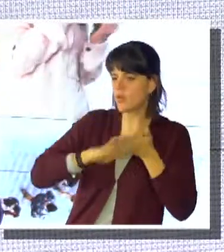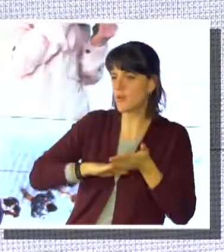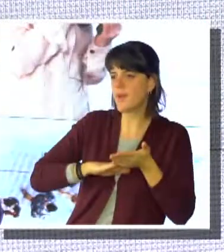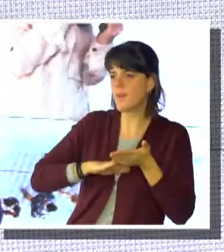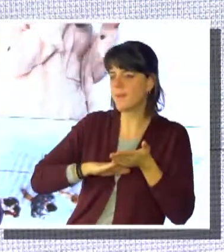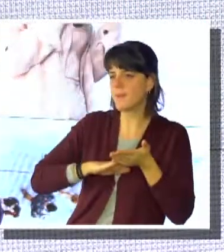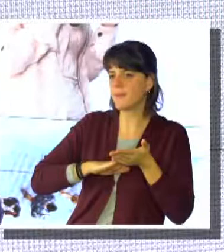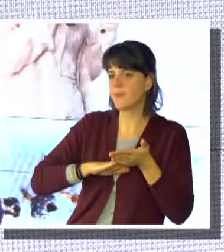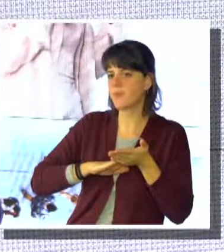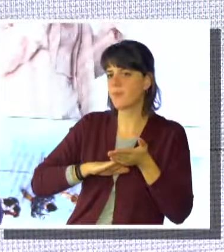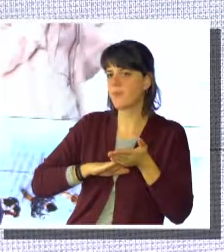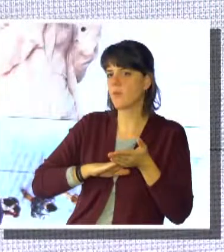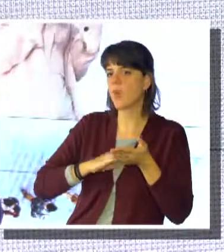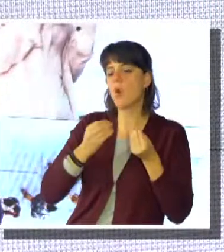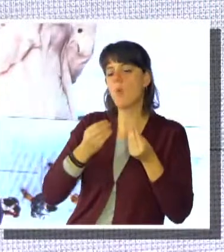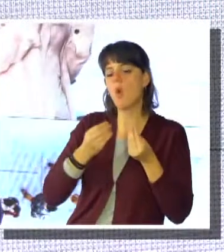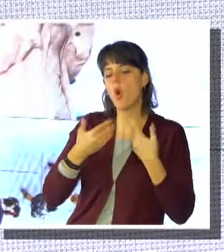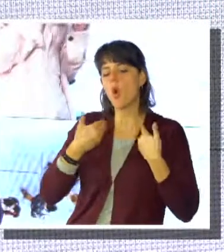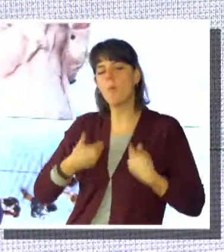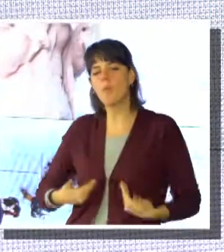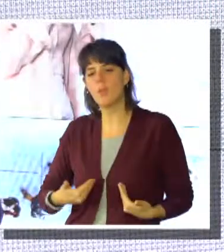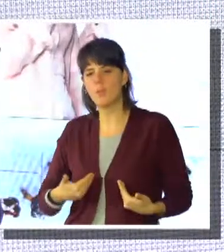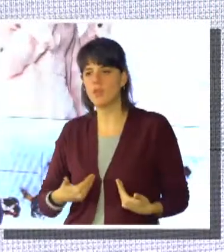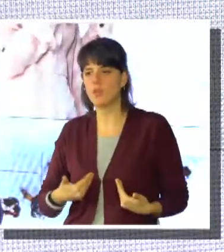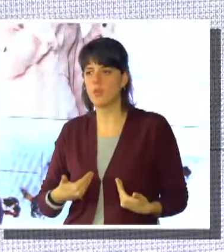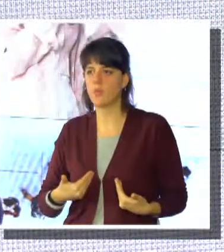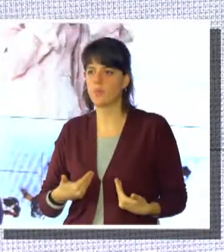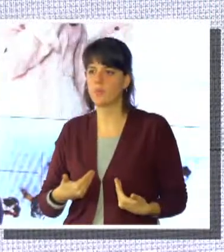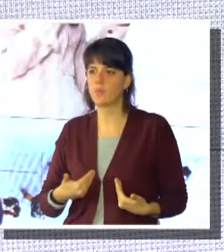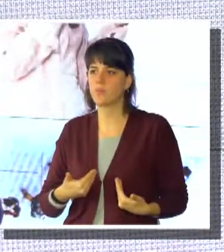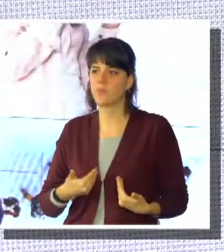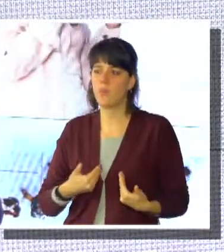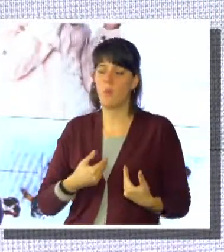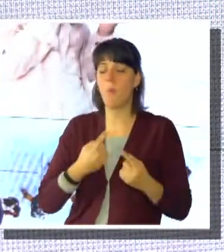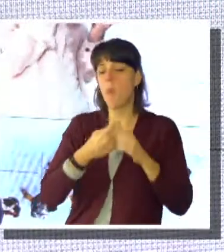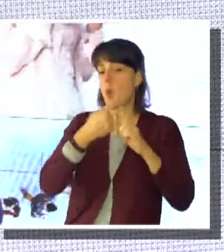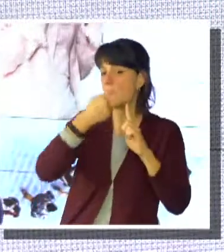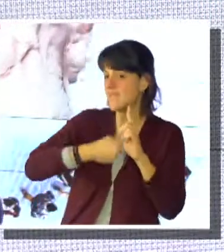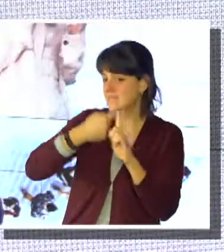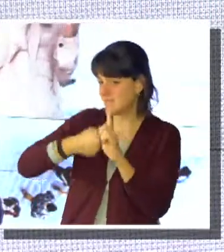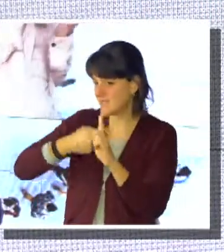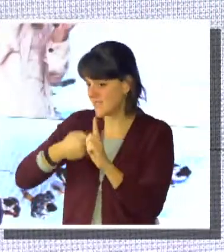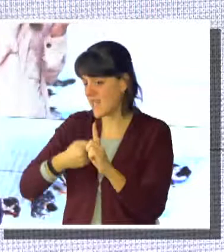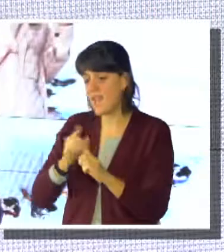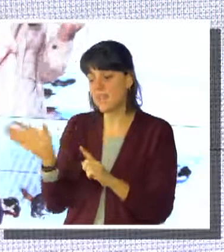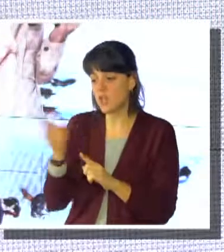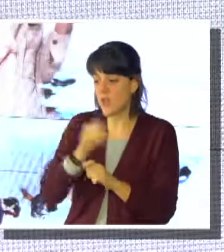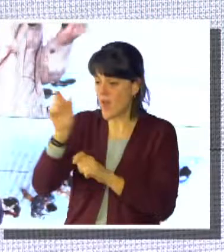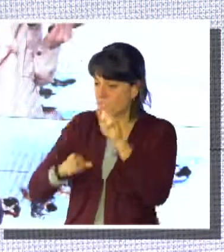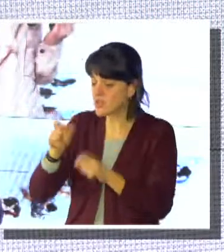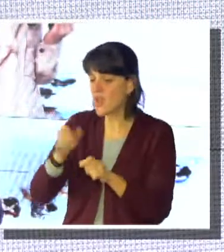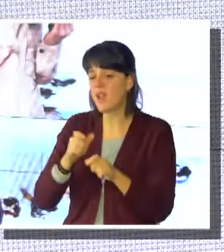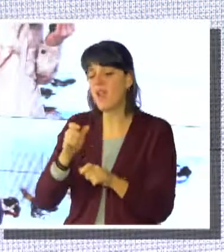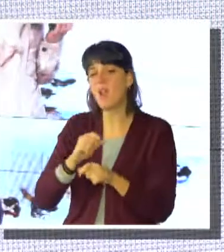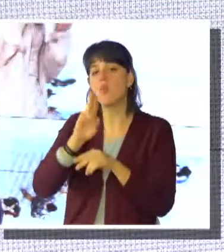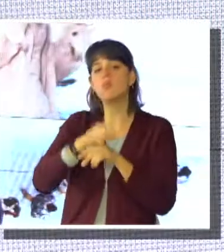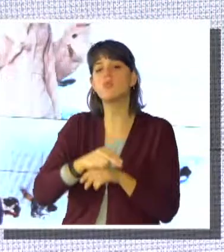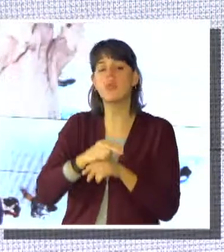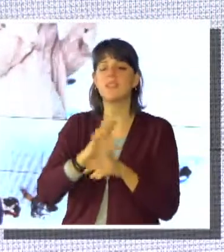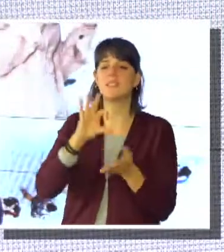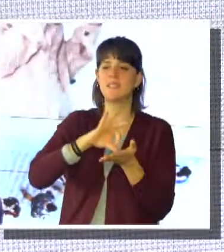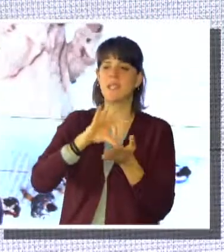y después el resto, lo que vamos a mostrar, que son las aplicaciones que van a mostrar Joaquín, Santiago y Juan Pablo, fueron las aplicaciones que nos